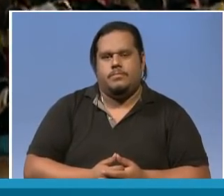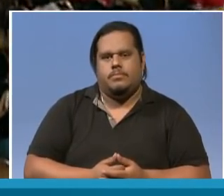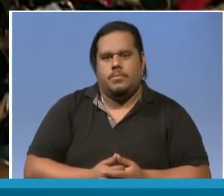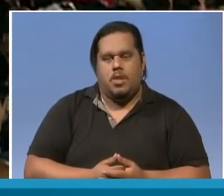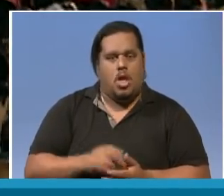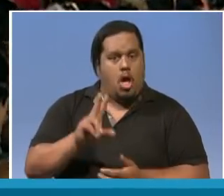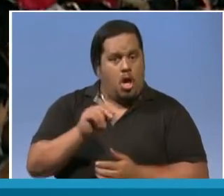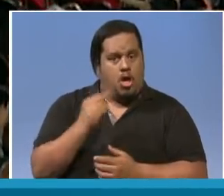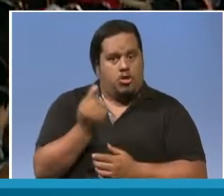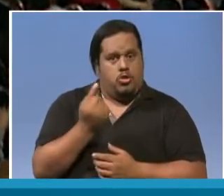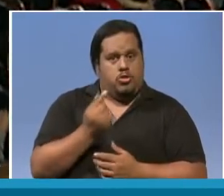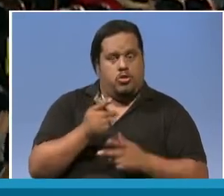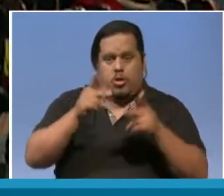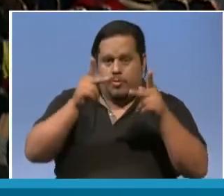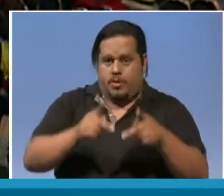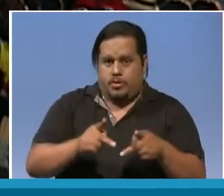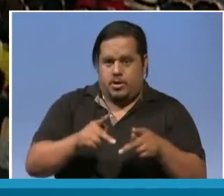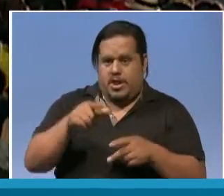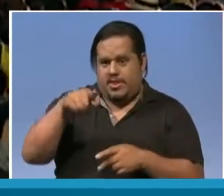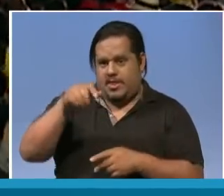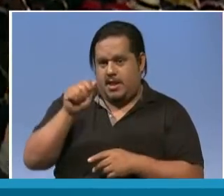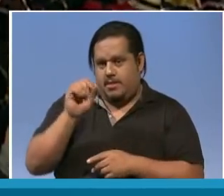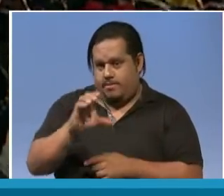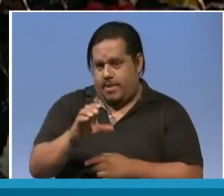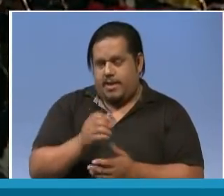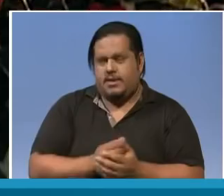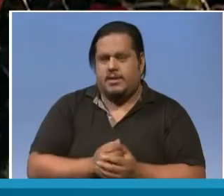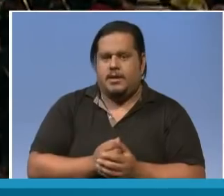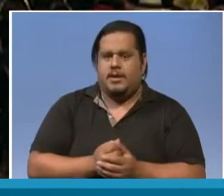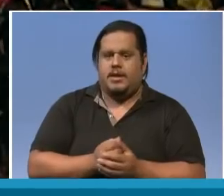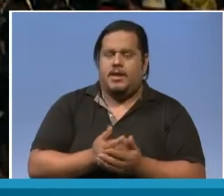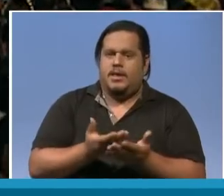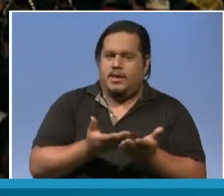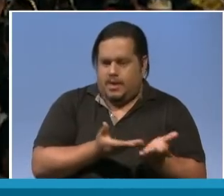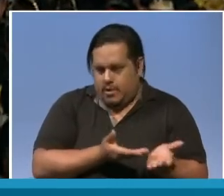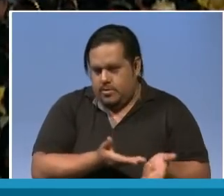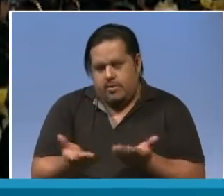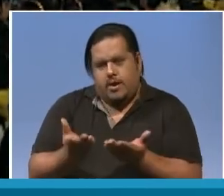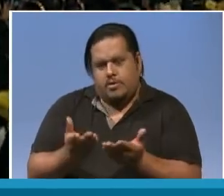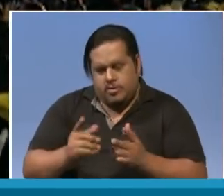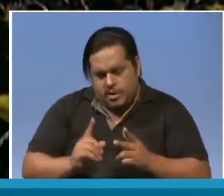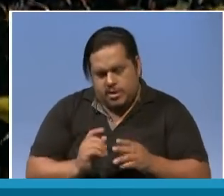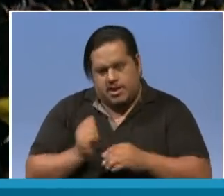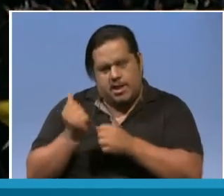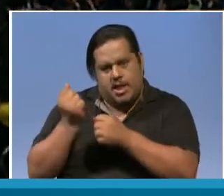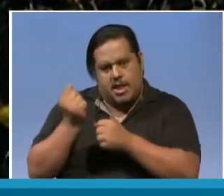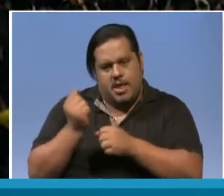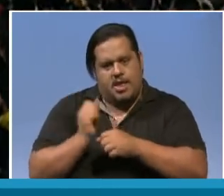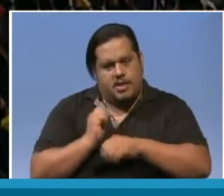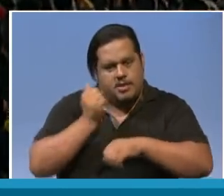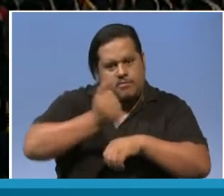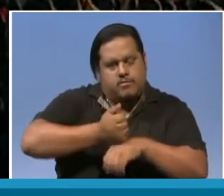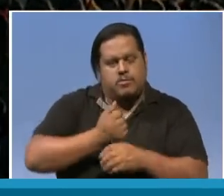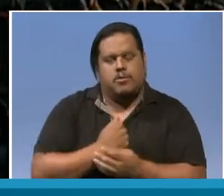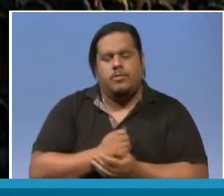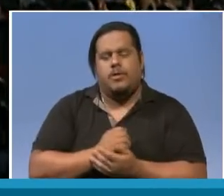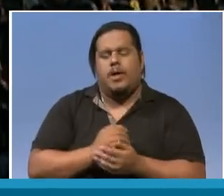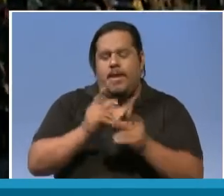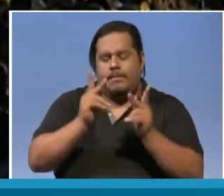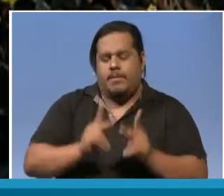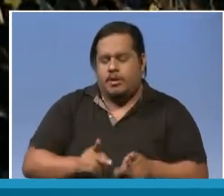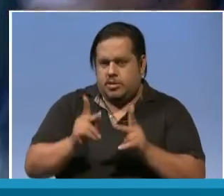No solo personas del Partido Acción Ciudadana, que lo llevaron desde su fundación, sino personas